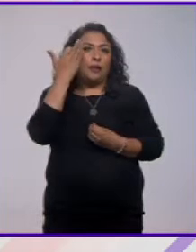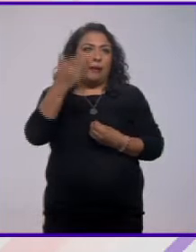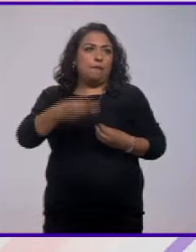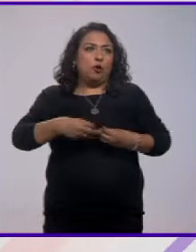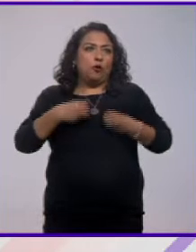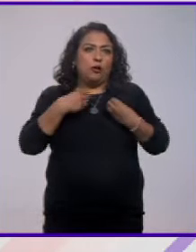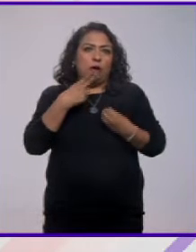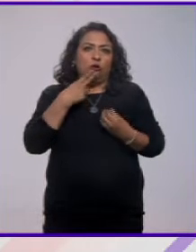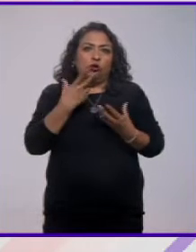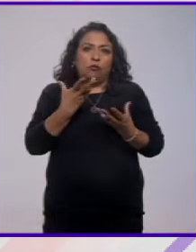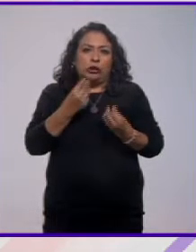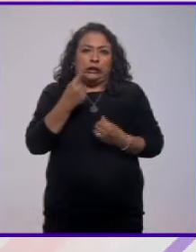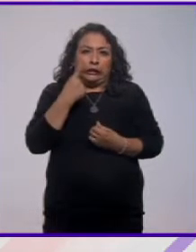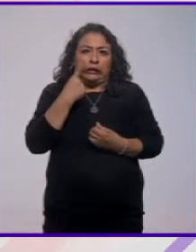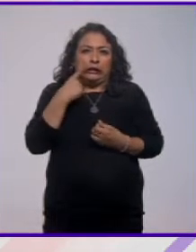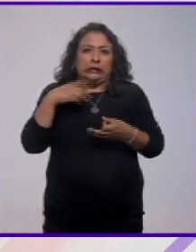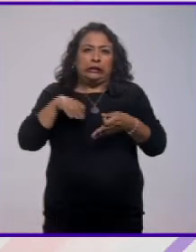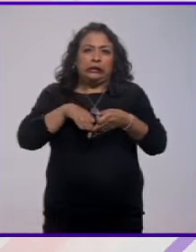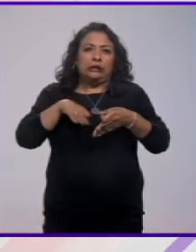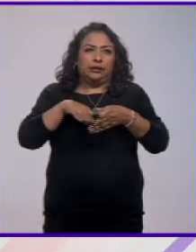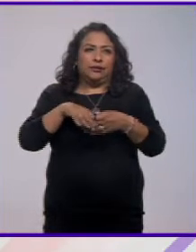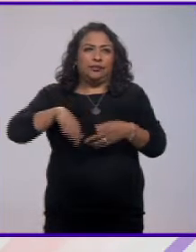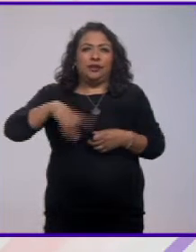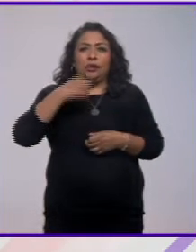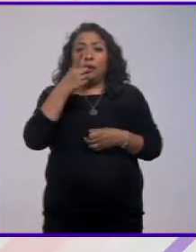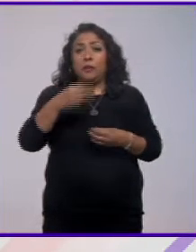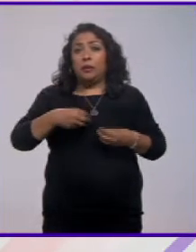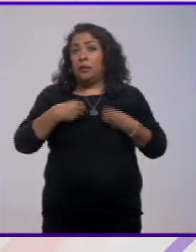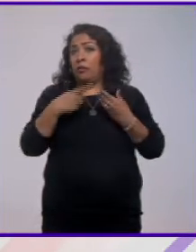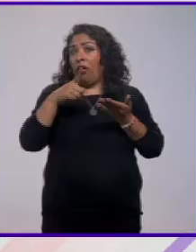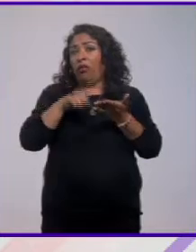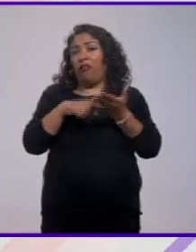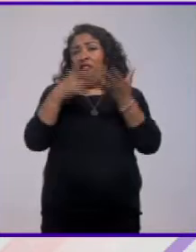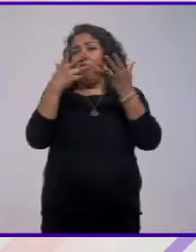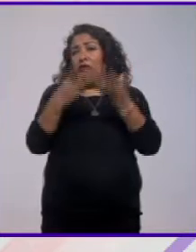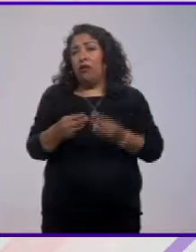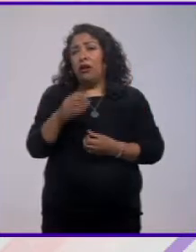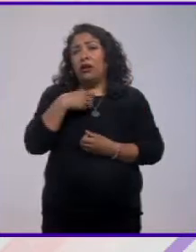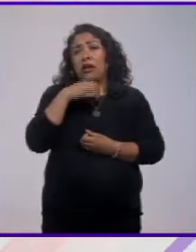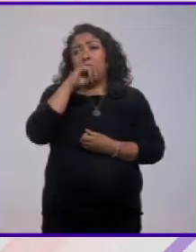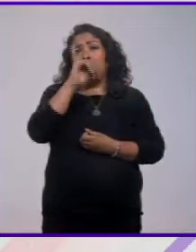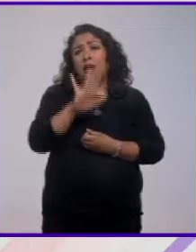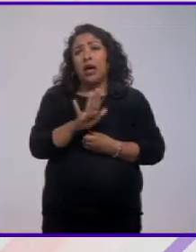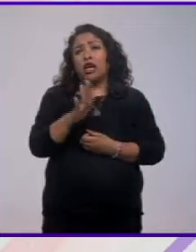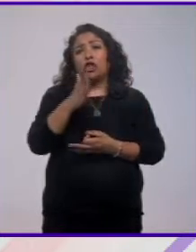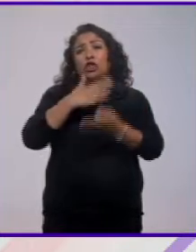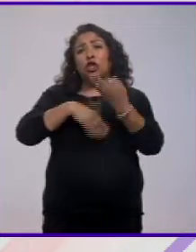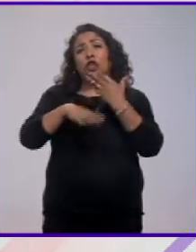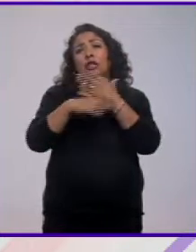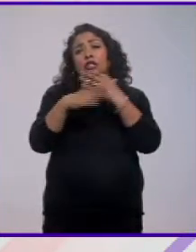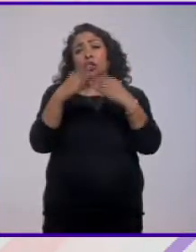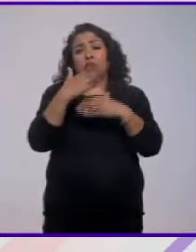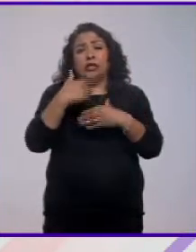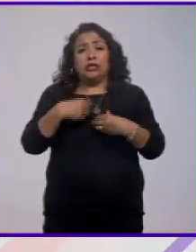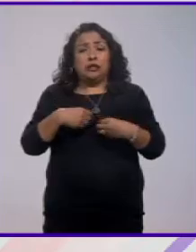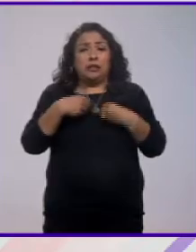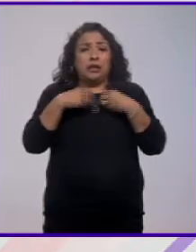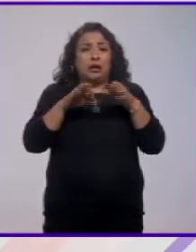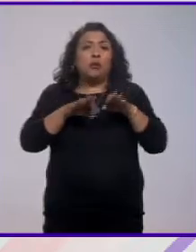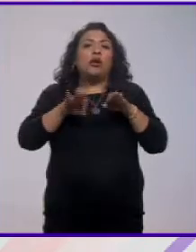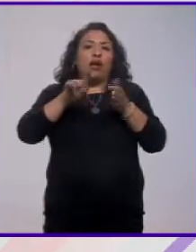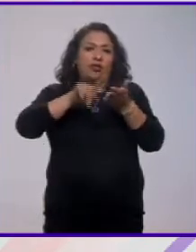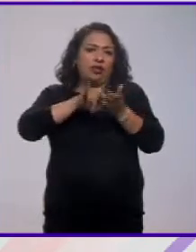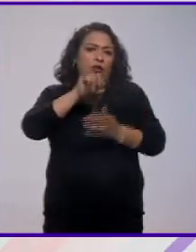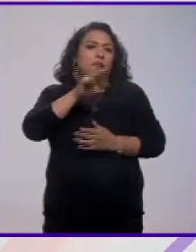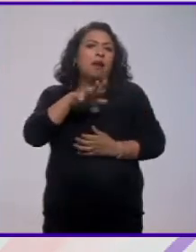Es decir, como usted acaba de mencionar, vivimos en la imagen y prácticamente todas las cosas importantes de nuestra vida discurren